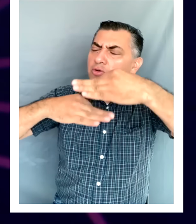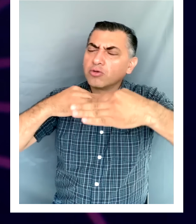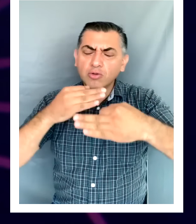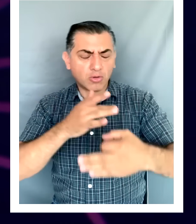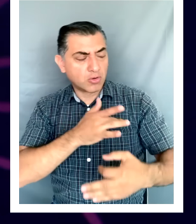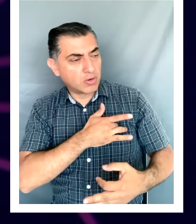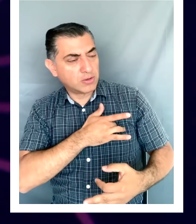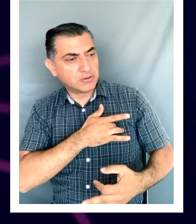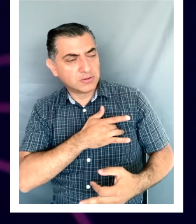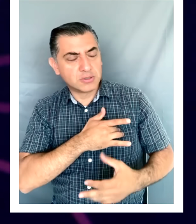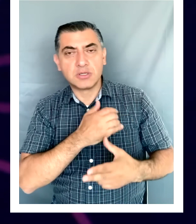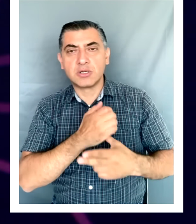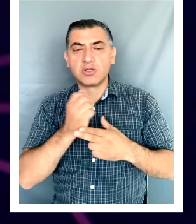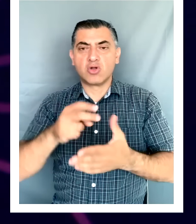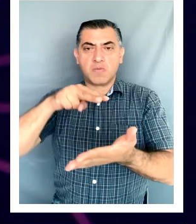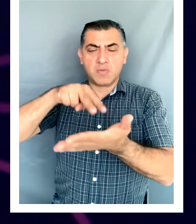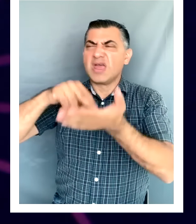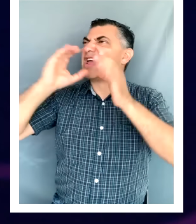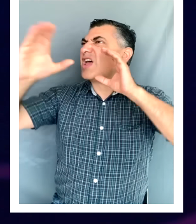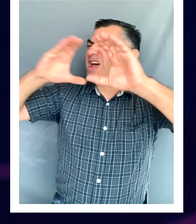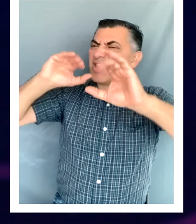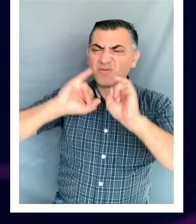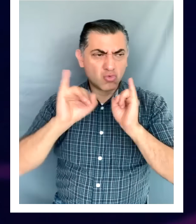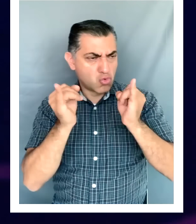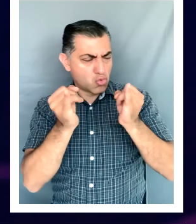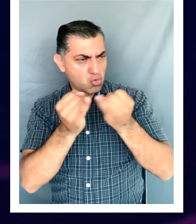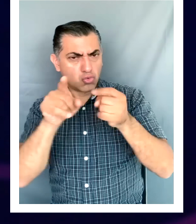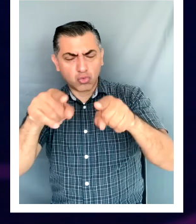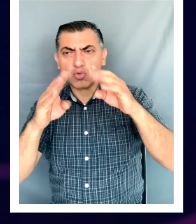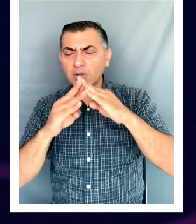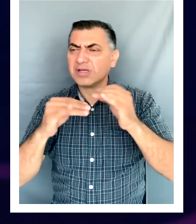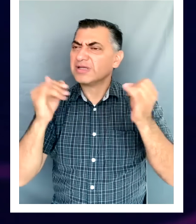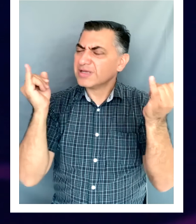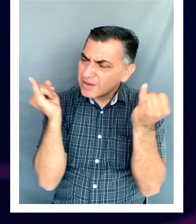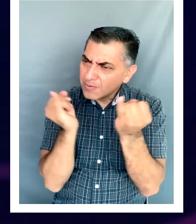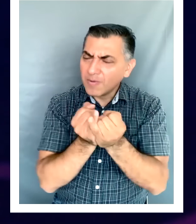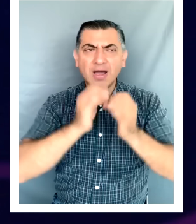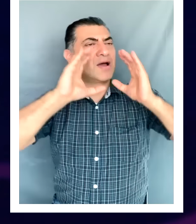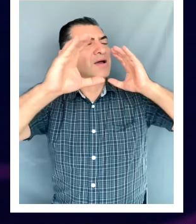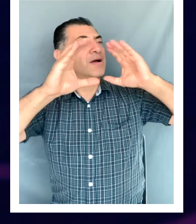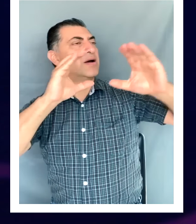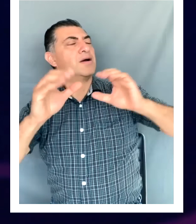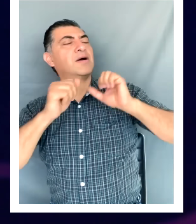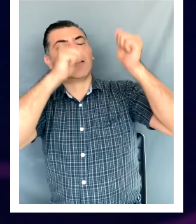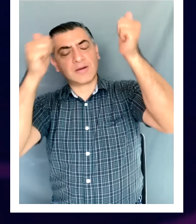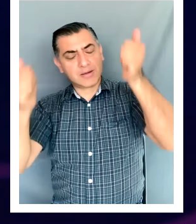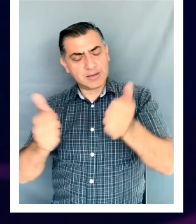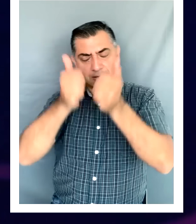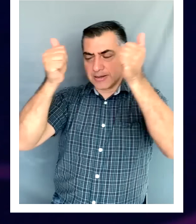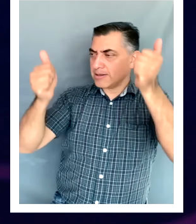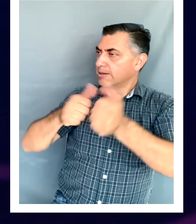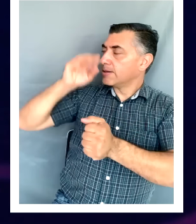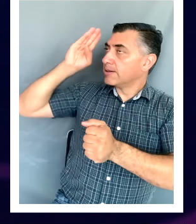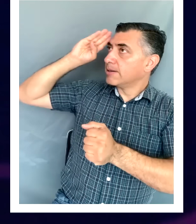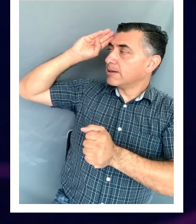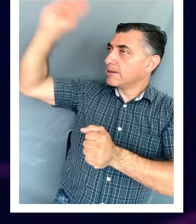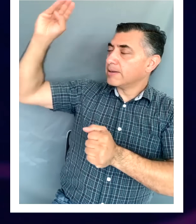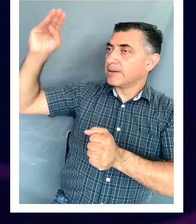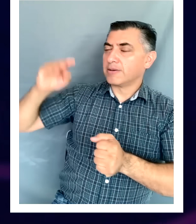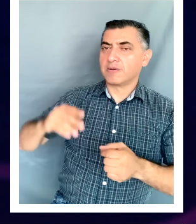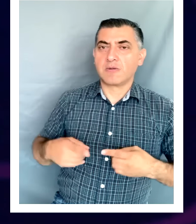así que así de pie Vamos a cantar juntos si estás en casa también puedes cantar alabando al señor y dedicándonos